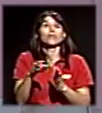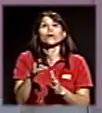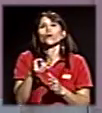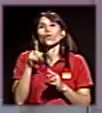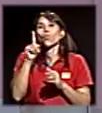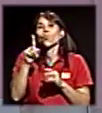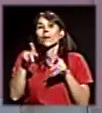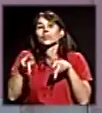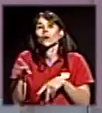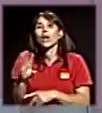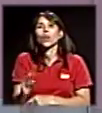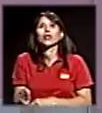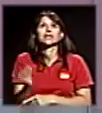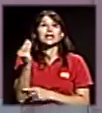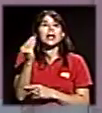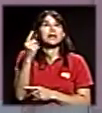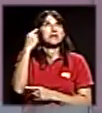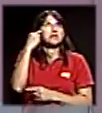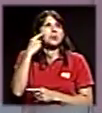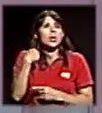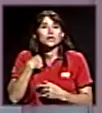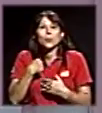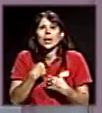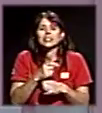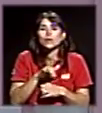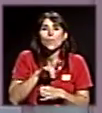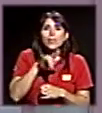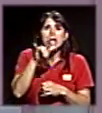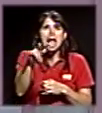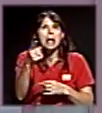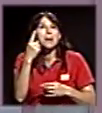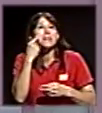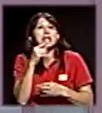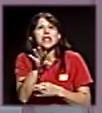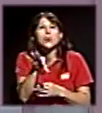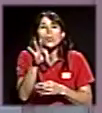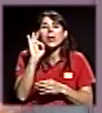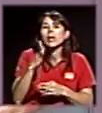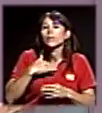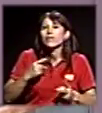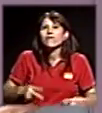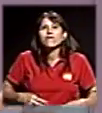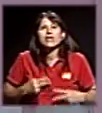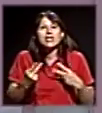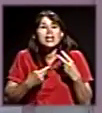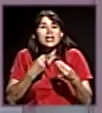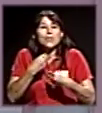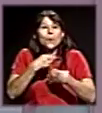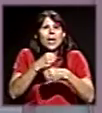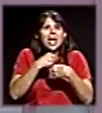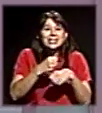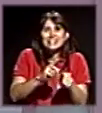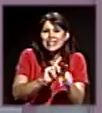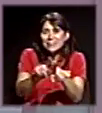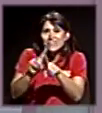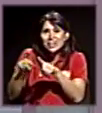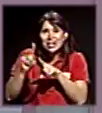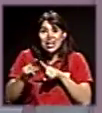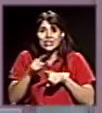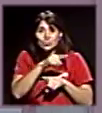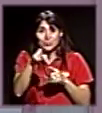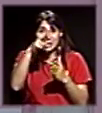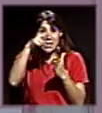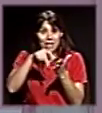qué iba a hacer con su vida y si había una conexión con el mezcalito y demás los que han leído algo de